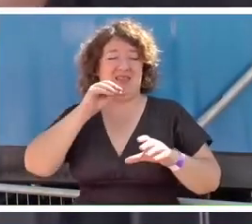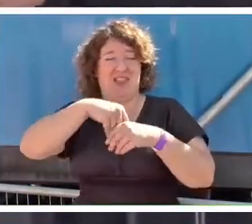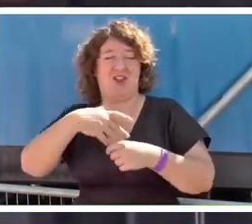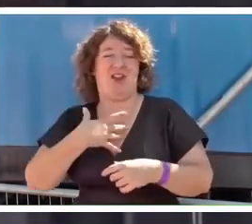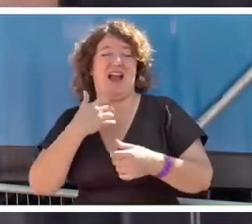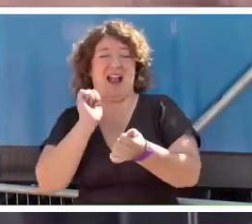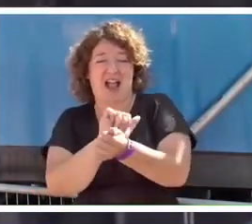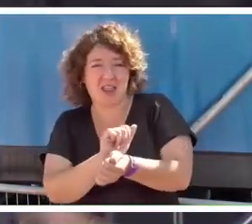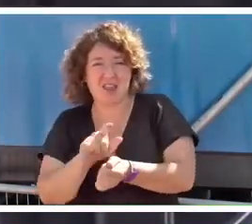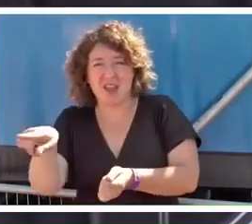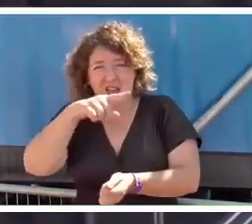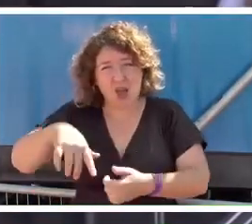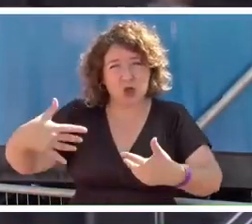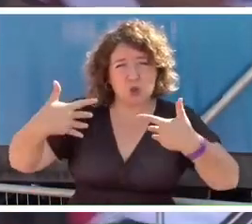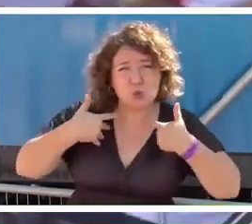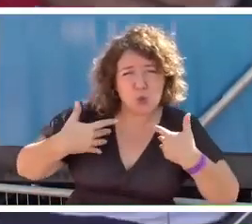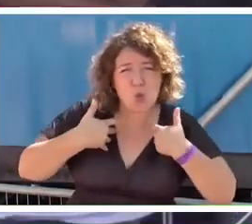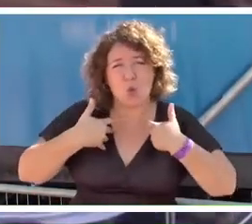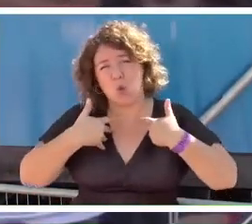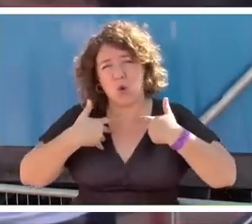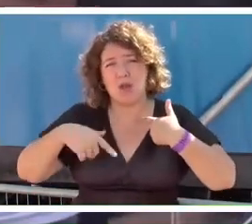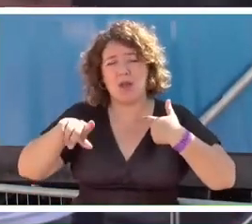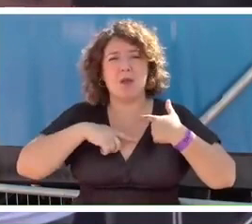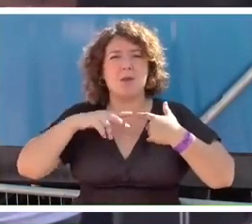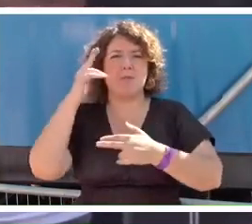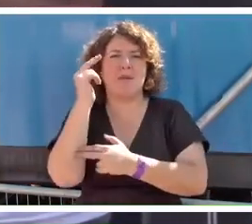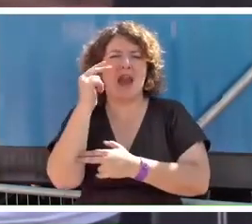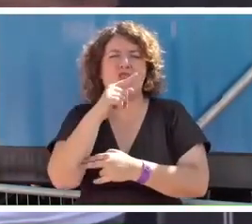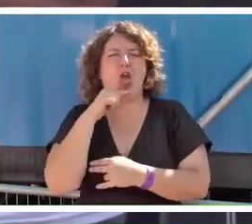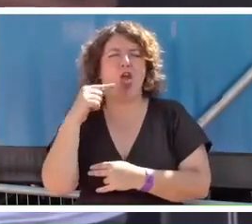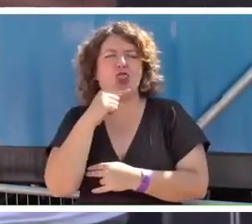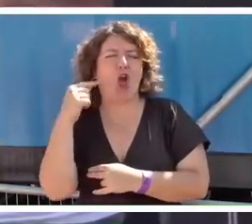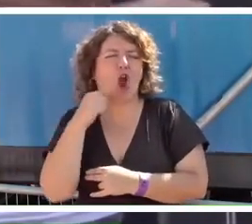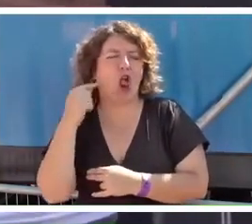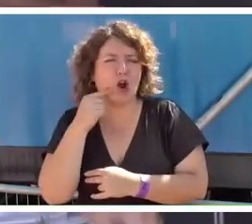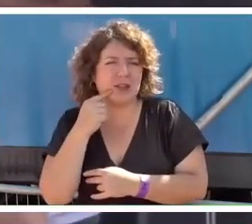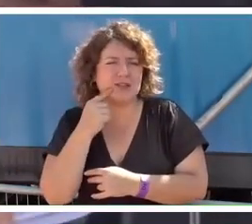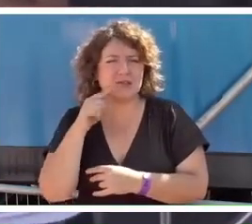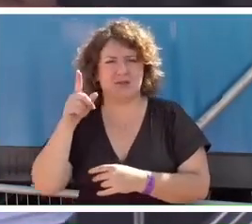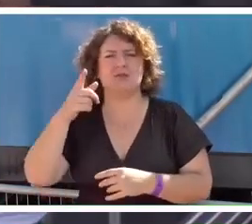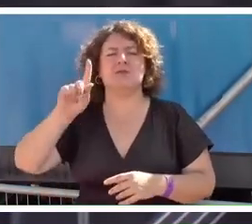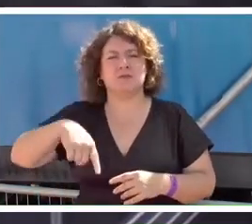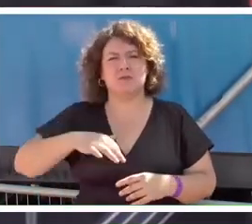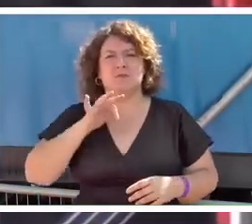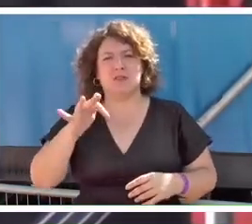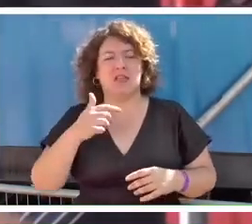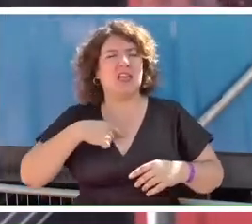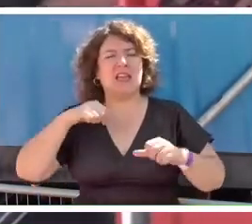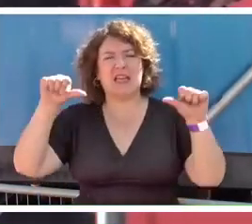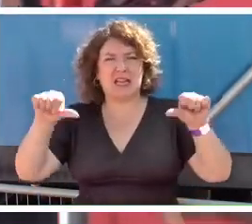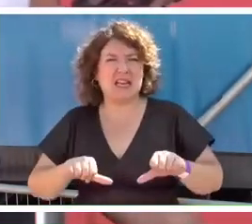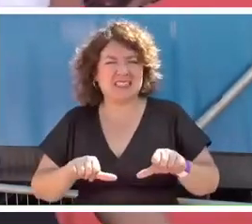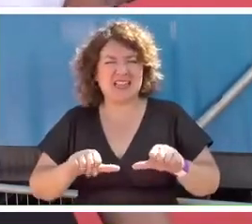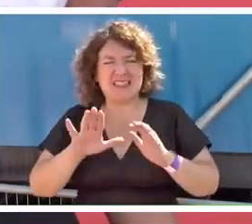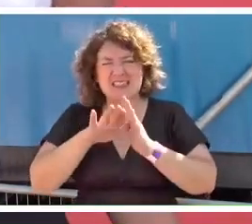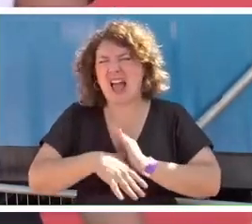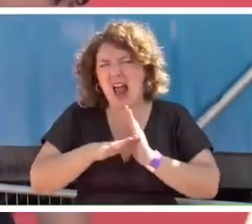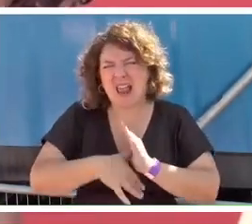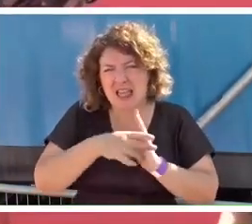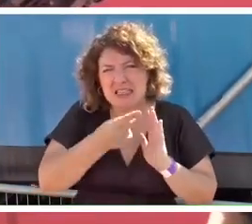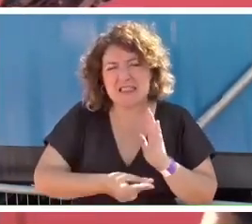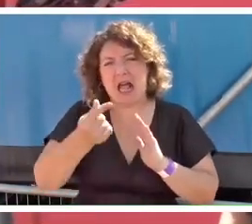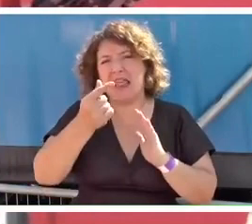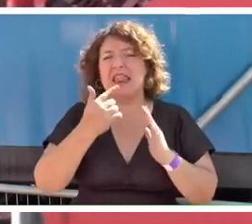nos hicieron sufrir con aquellos viernes de dolores y que nos hicieron tardar para salir de la crisis, nada más y nada